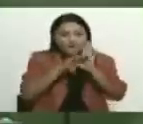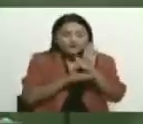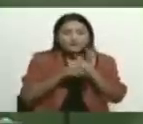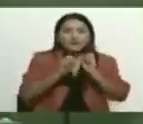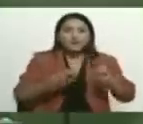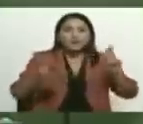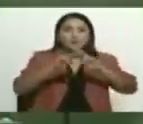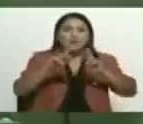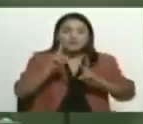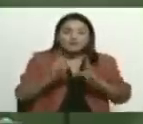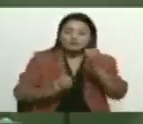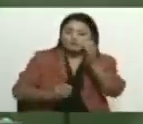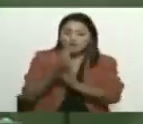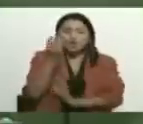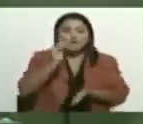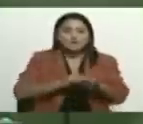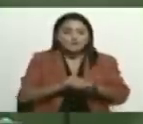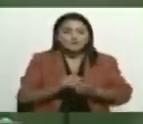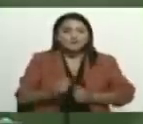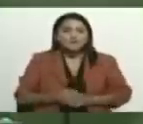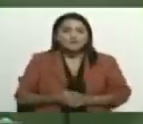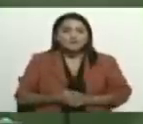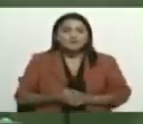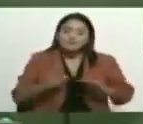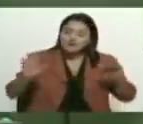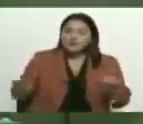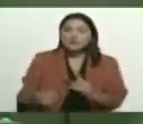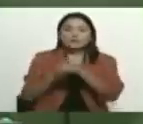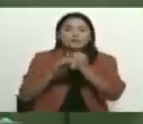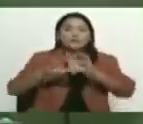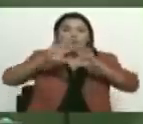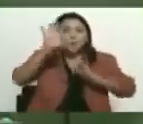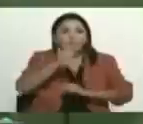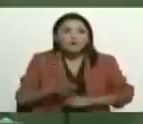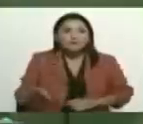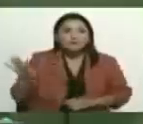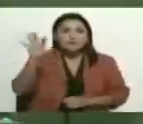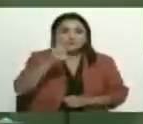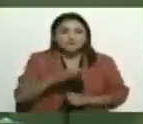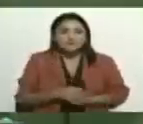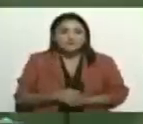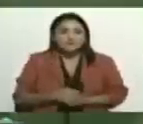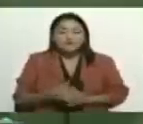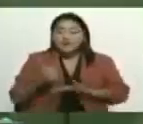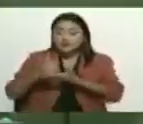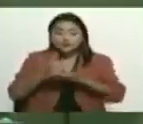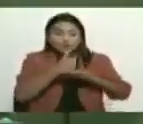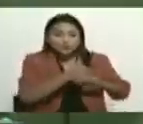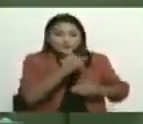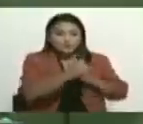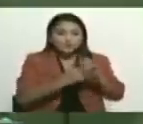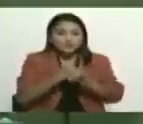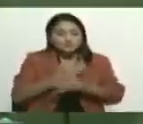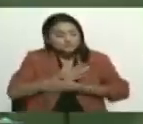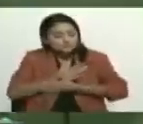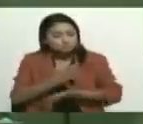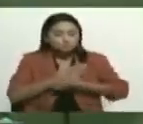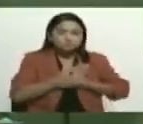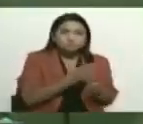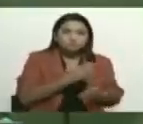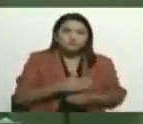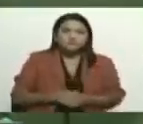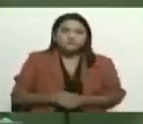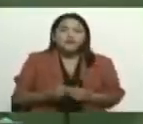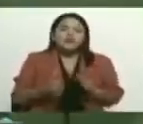debe fundarse en los valores del verdadero multilateralismo, la cooperación internacional y la solidaridad. En